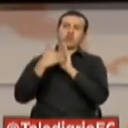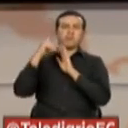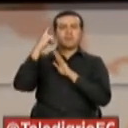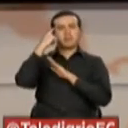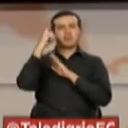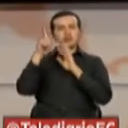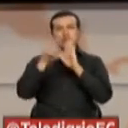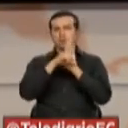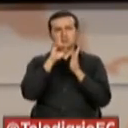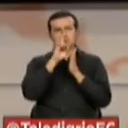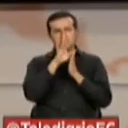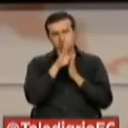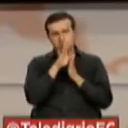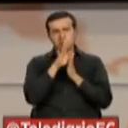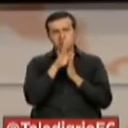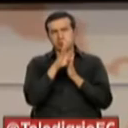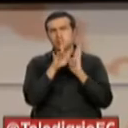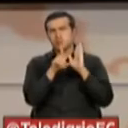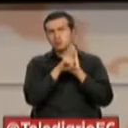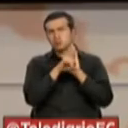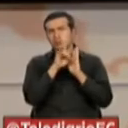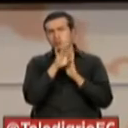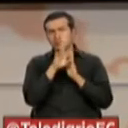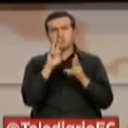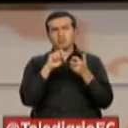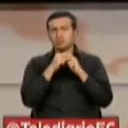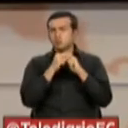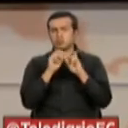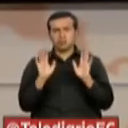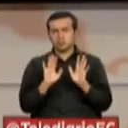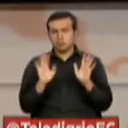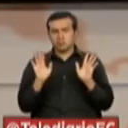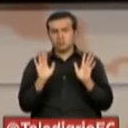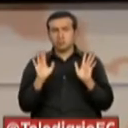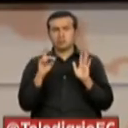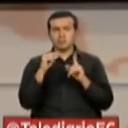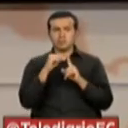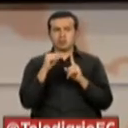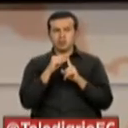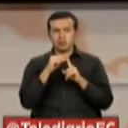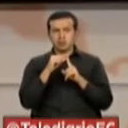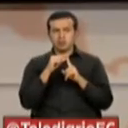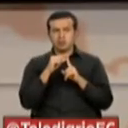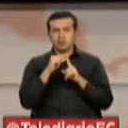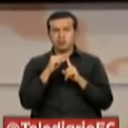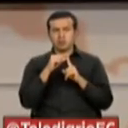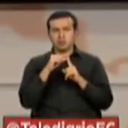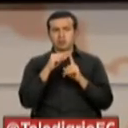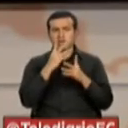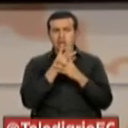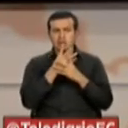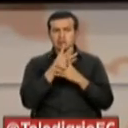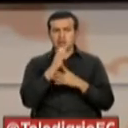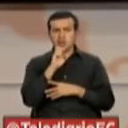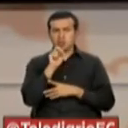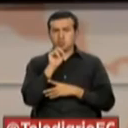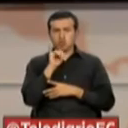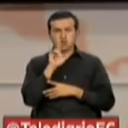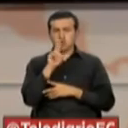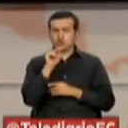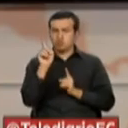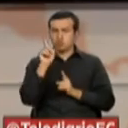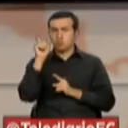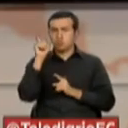esa ley y quitarse... No sería mayor problema eliminar la palabra de que son reos de injuria, ¿sí? Un veedor,